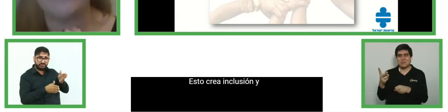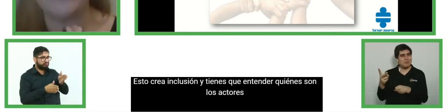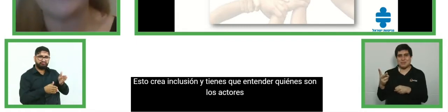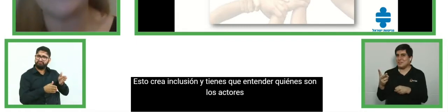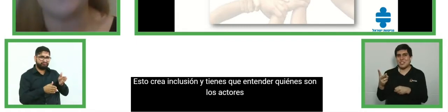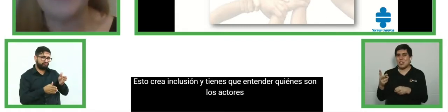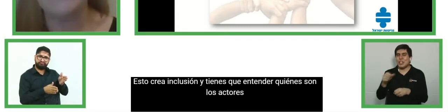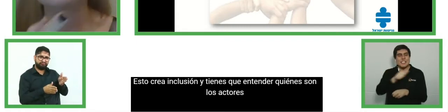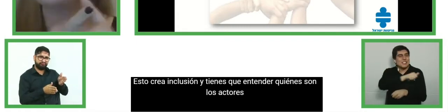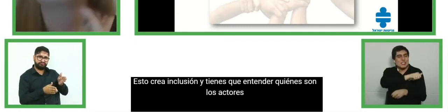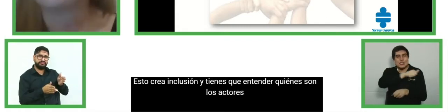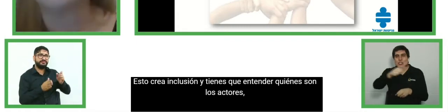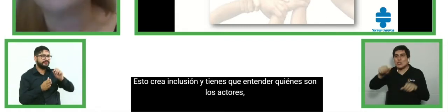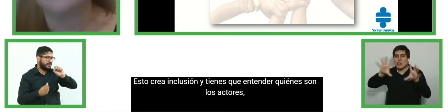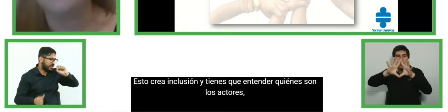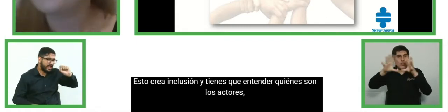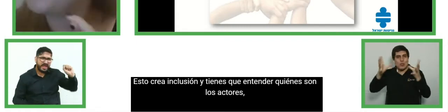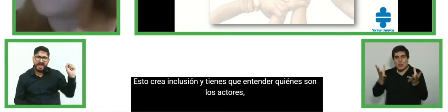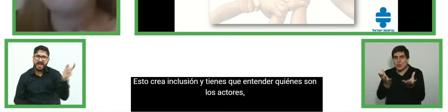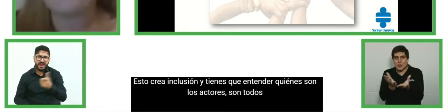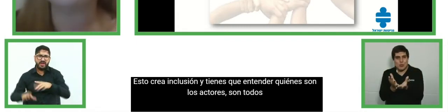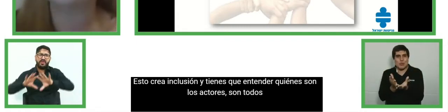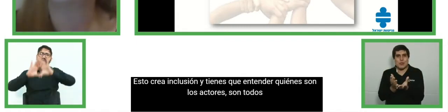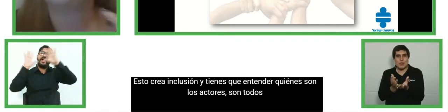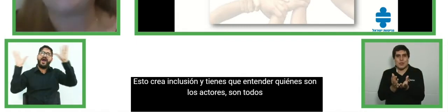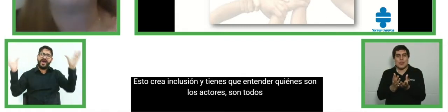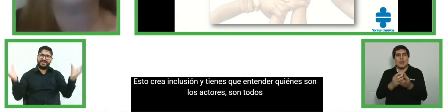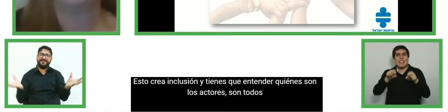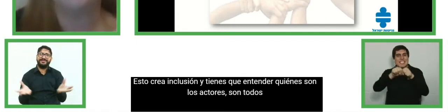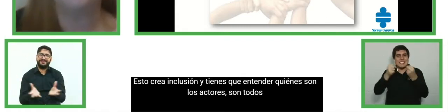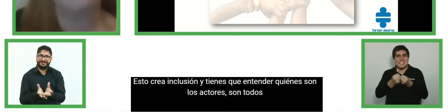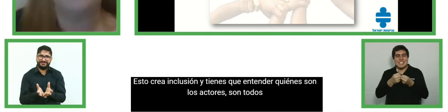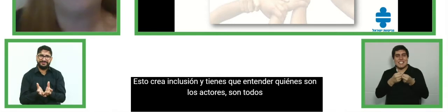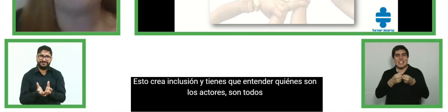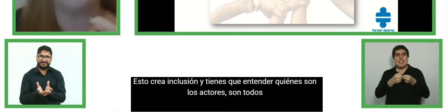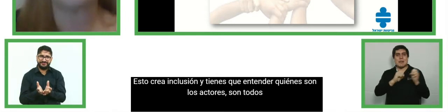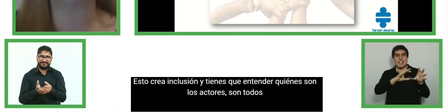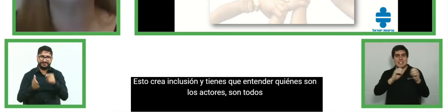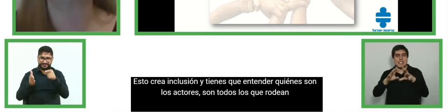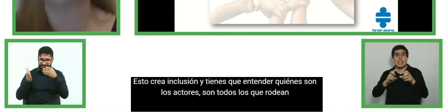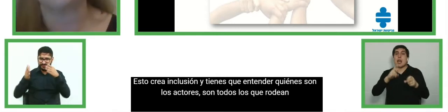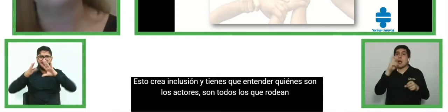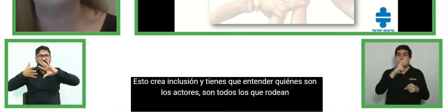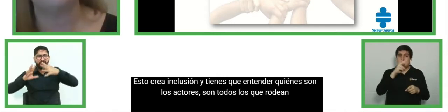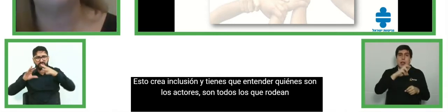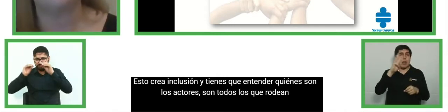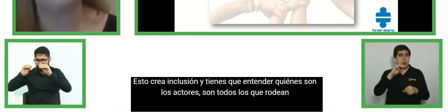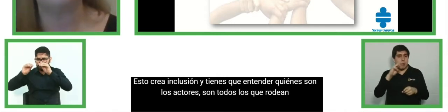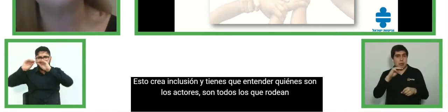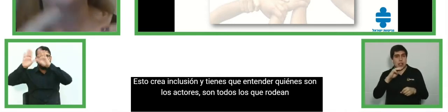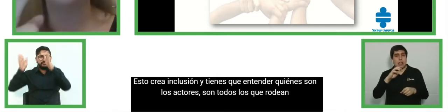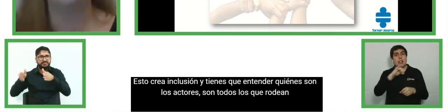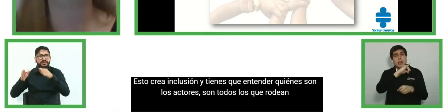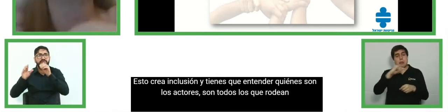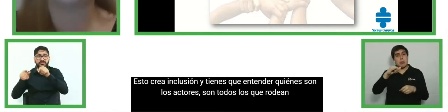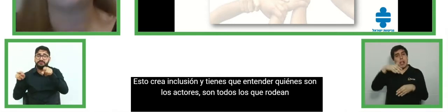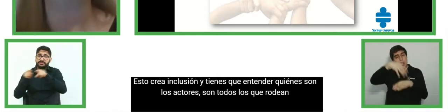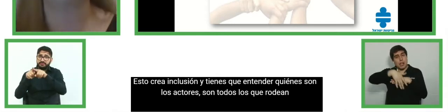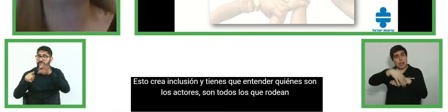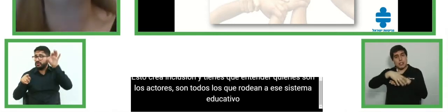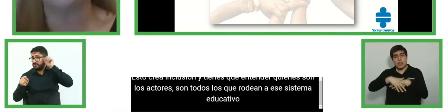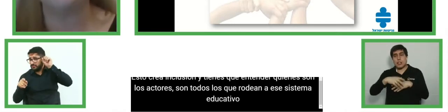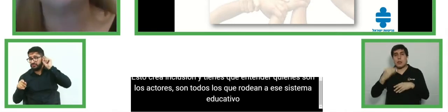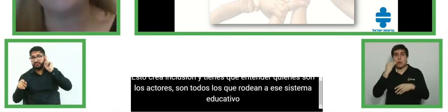que rodean a ese sistema educativo inclusivo, los padres, que en la tarde son los que deciden